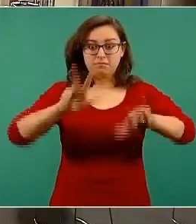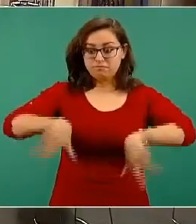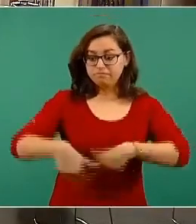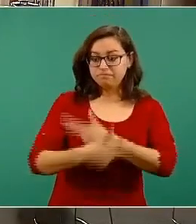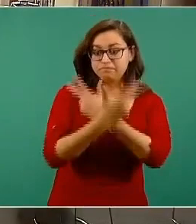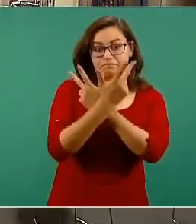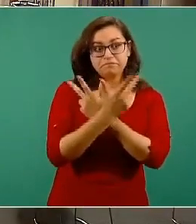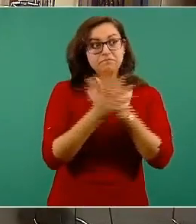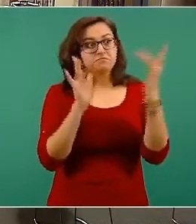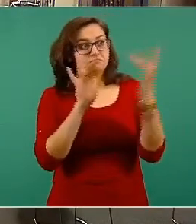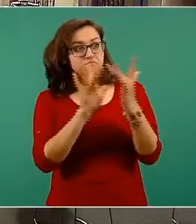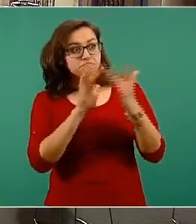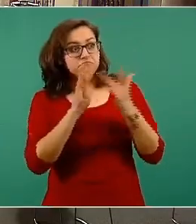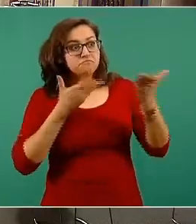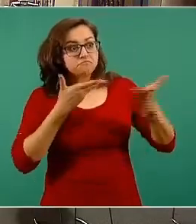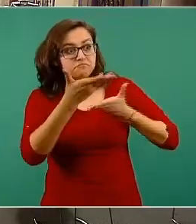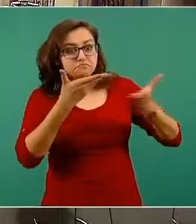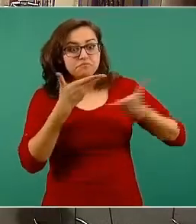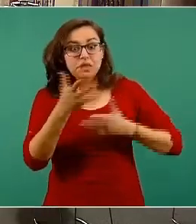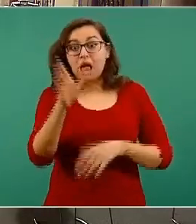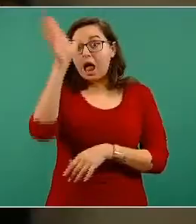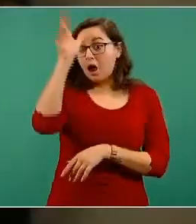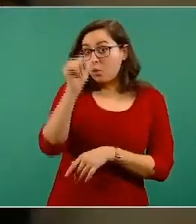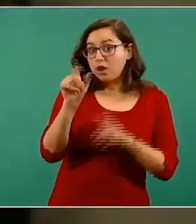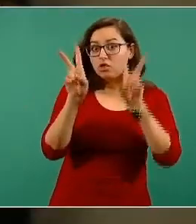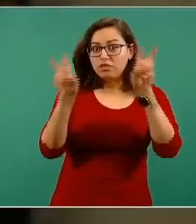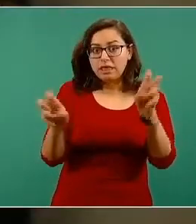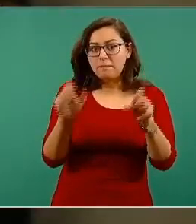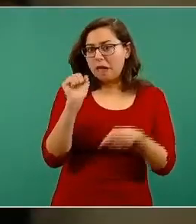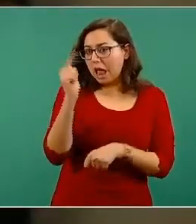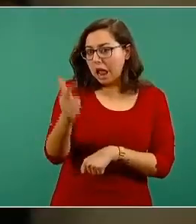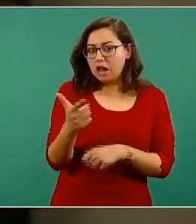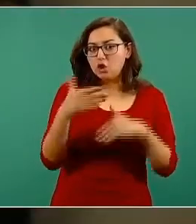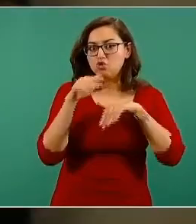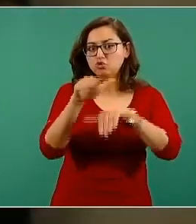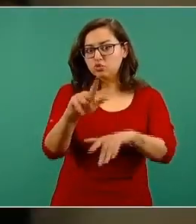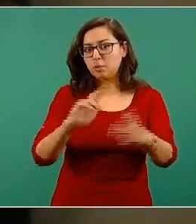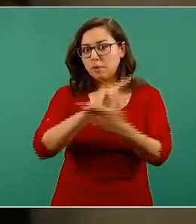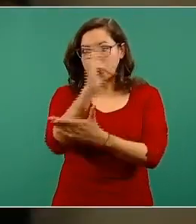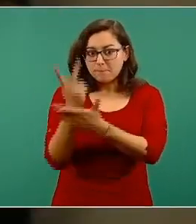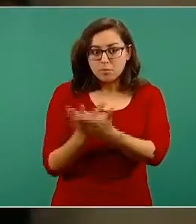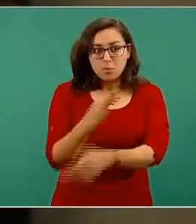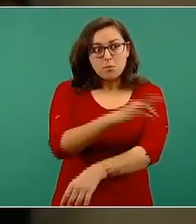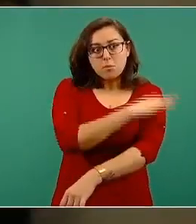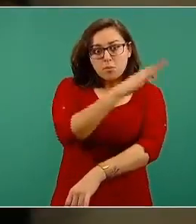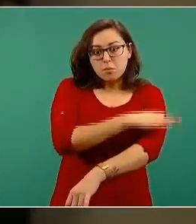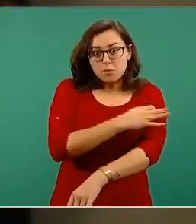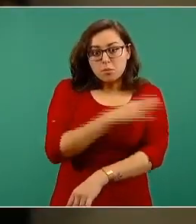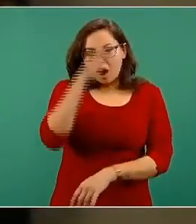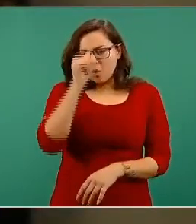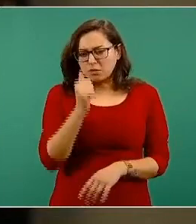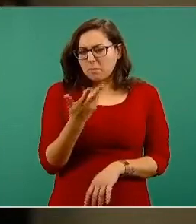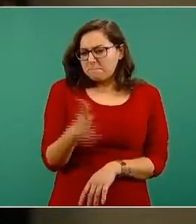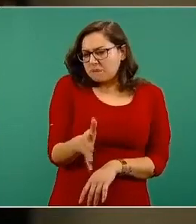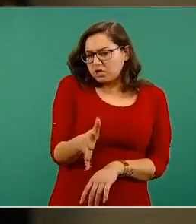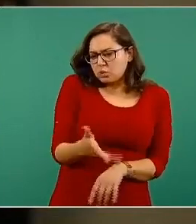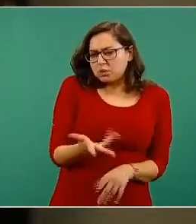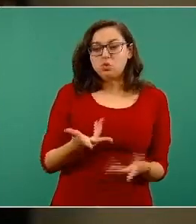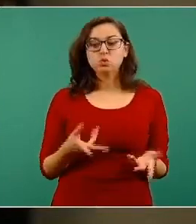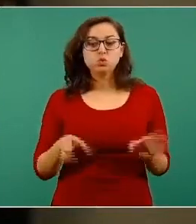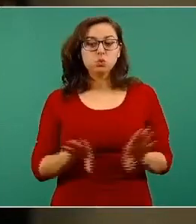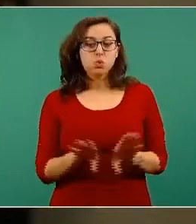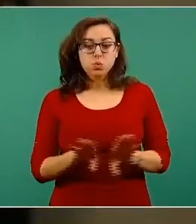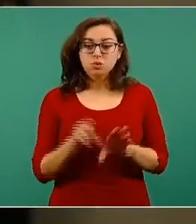en México? O bueno, para las dos naciones, ¿en qué acuerdos quedaron más o menos o cómo se piensa